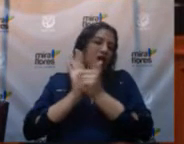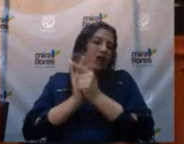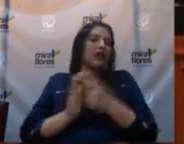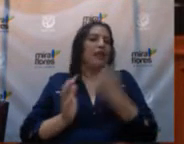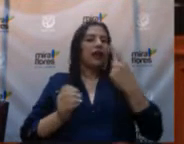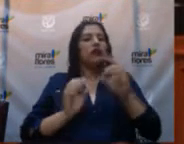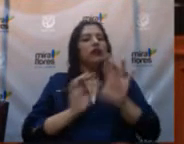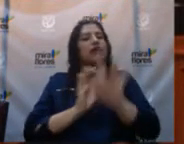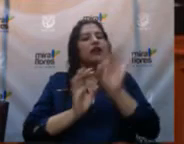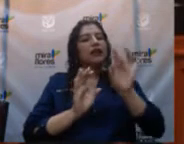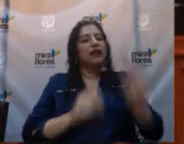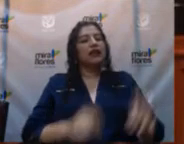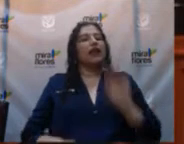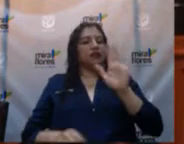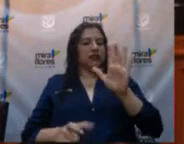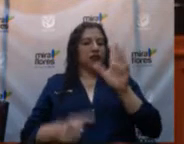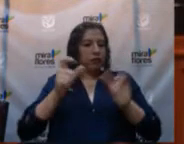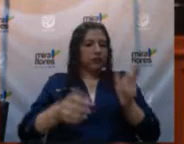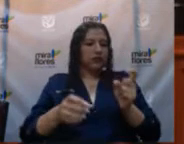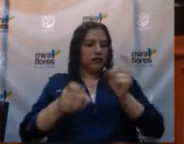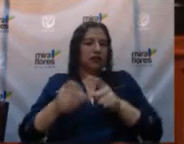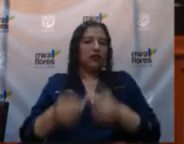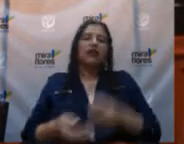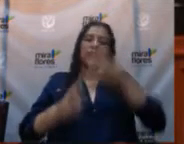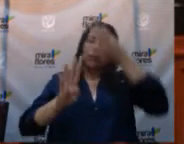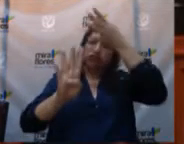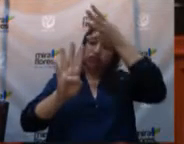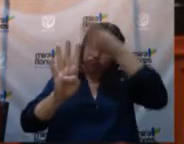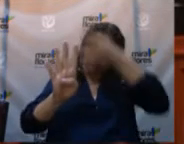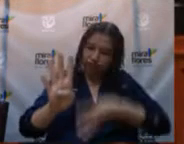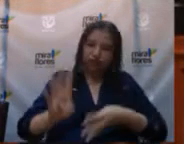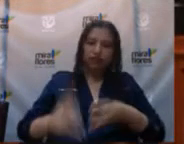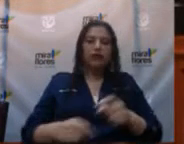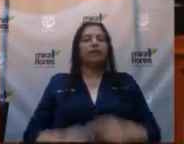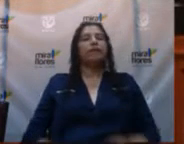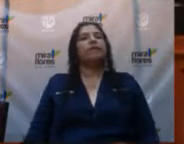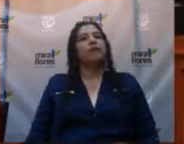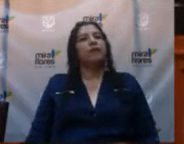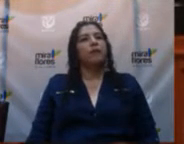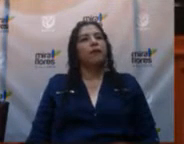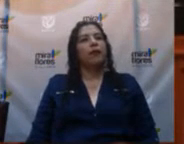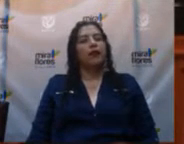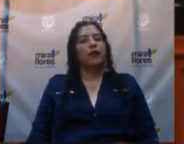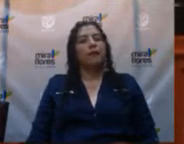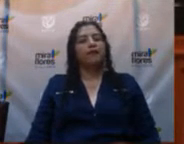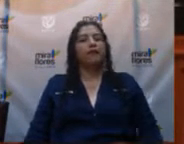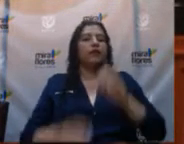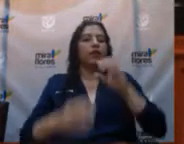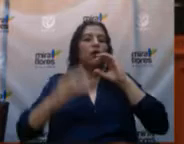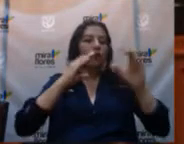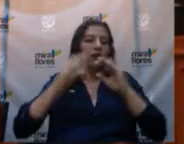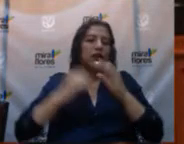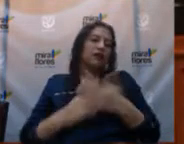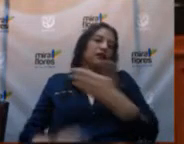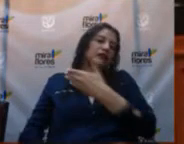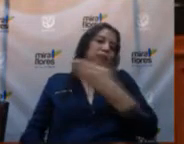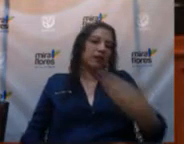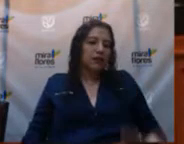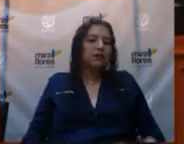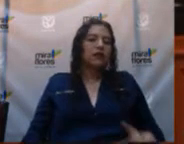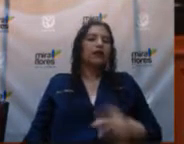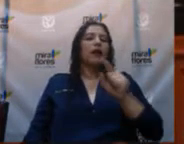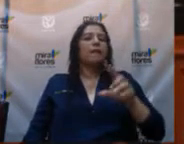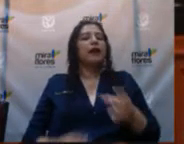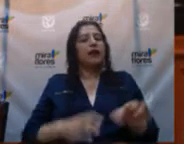elegidos por ellas de entre los que tengan las cualidades indicadas en el artículo siguiente. comuníquese al Poder Ejecutivo para que disponga lo necesario a